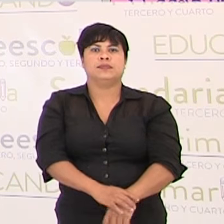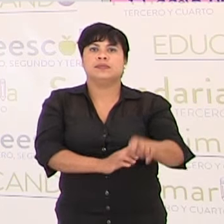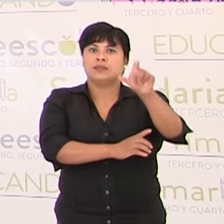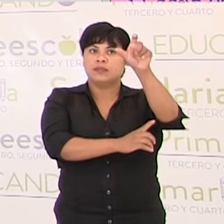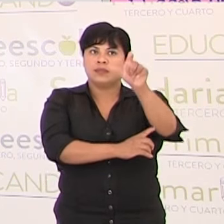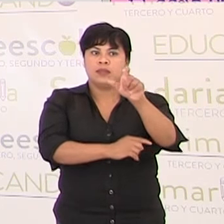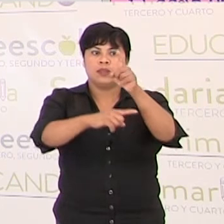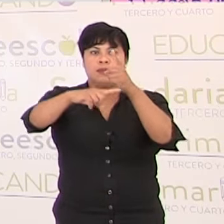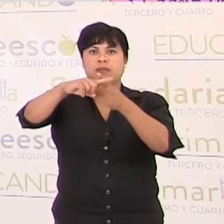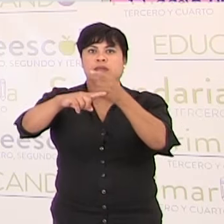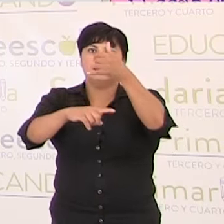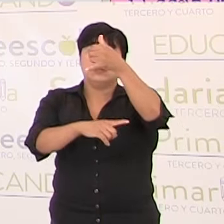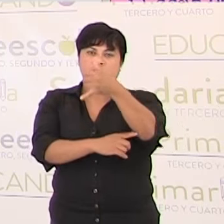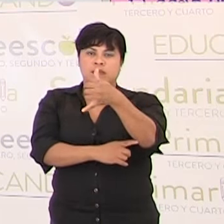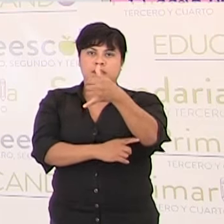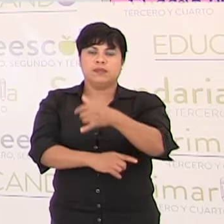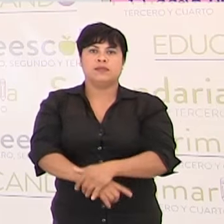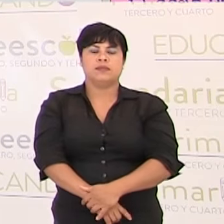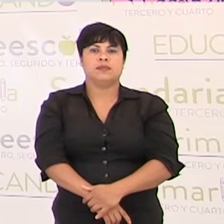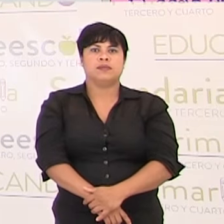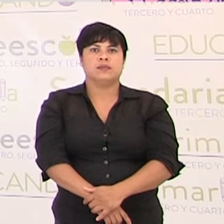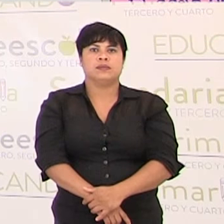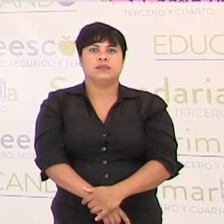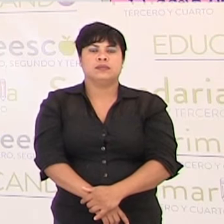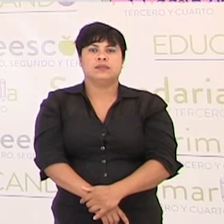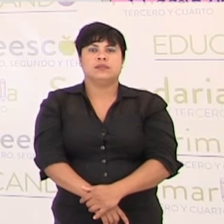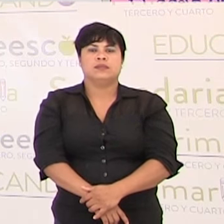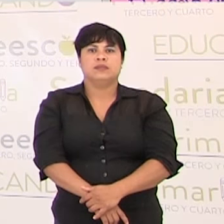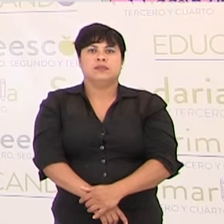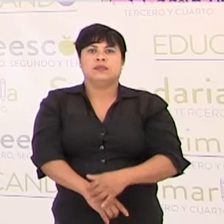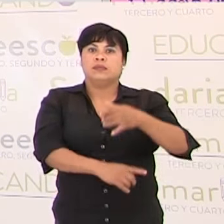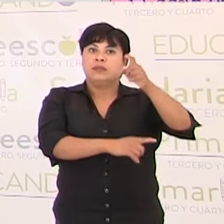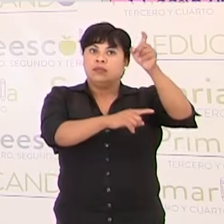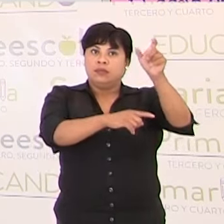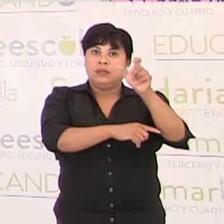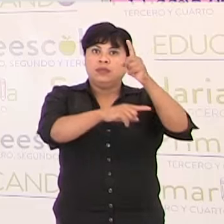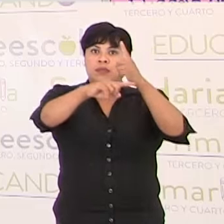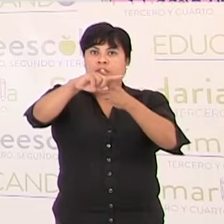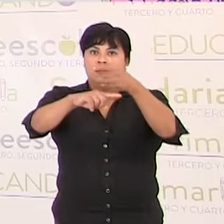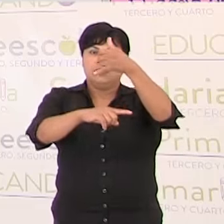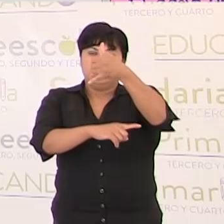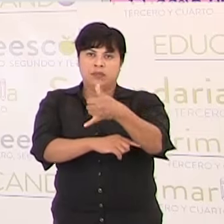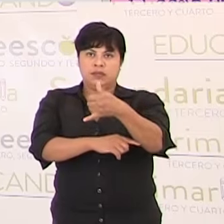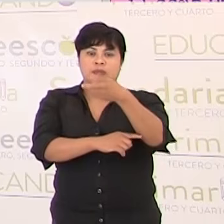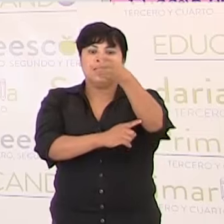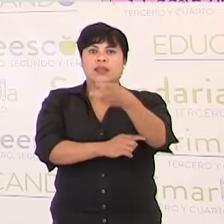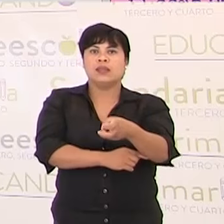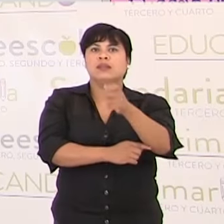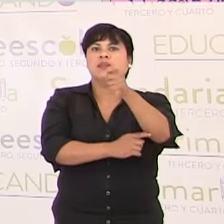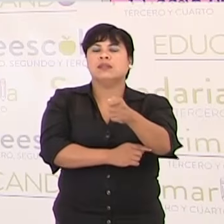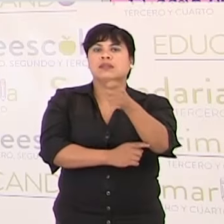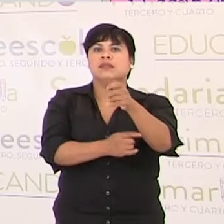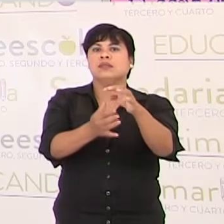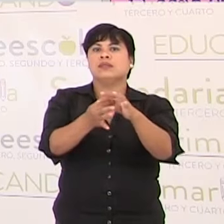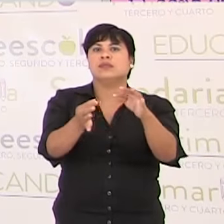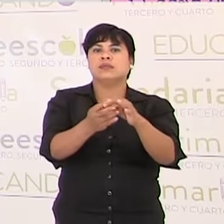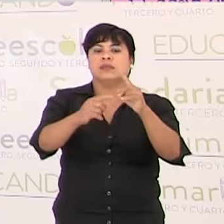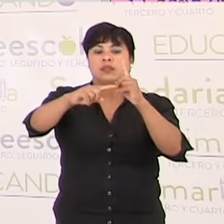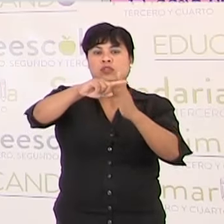x más y. ¿Sí? X más y. ¿Sí? Aquí nos representa